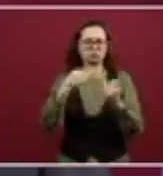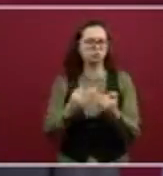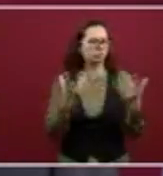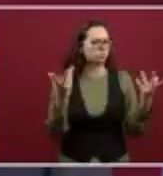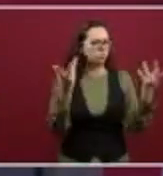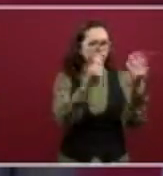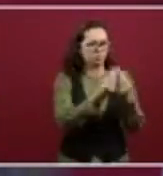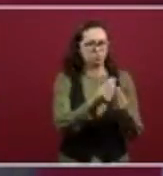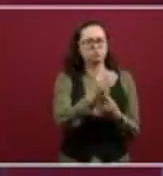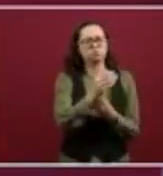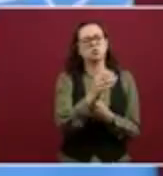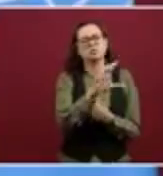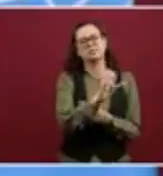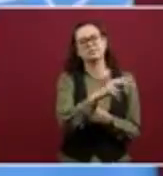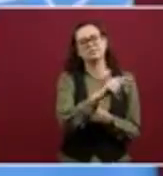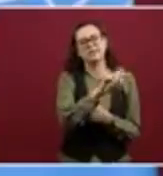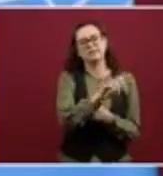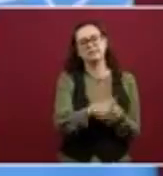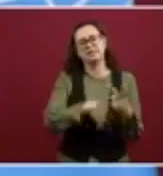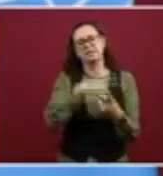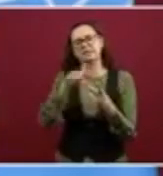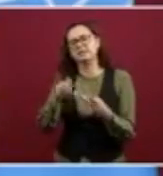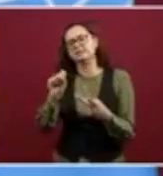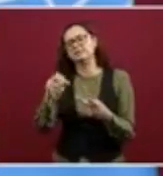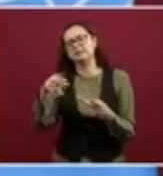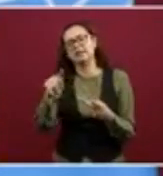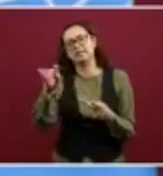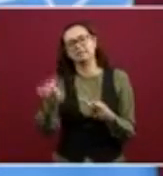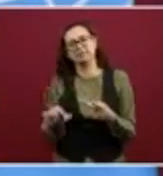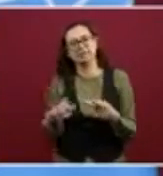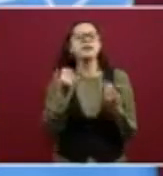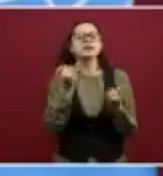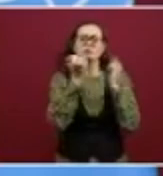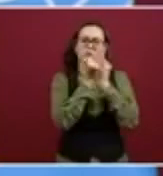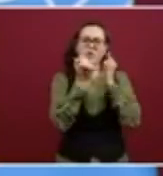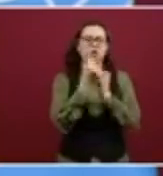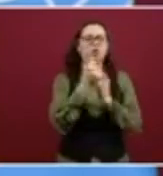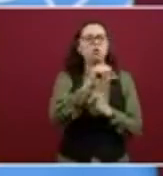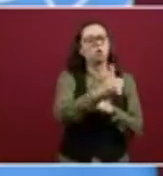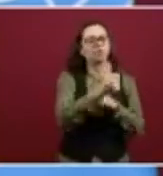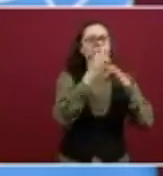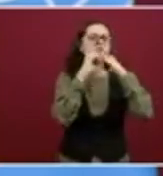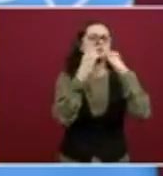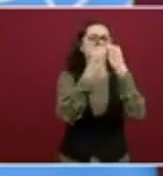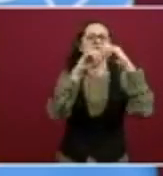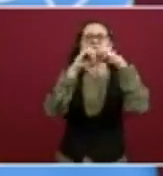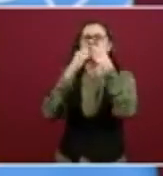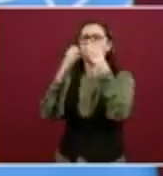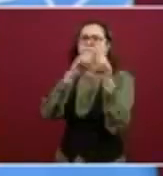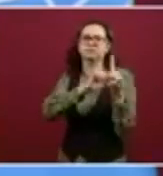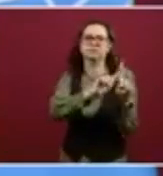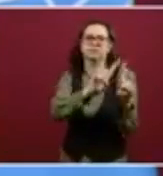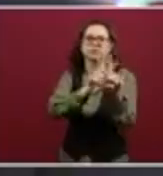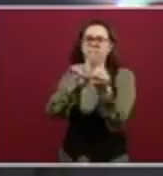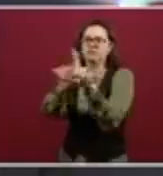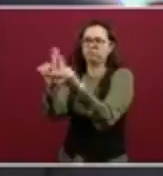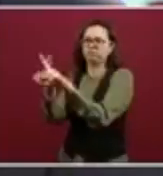la CENTE hoy, mañana con el CENTE y con otras organizaciones, porque hay